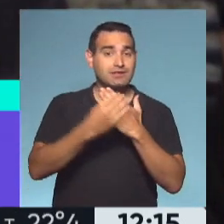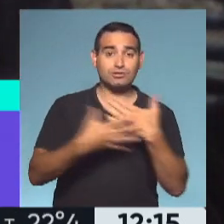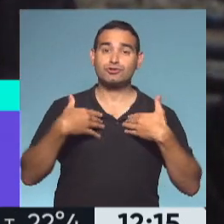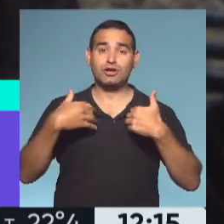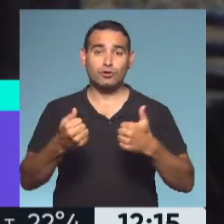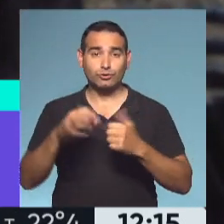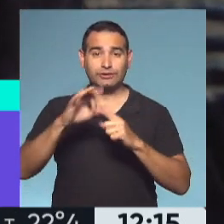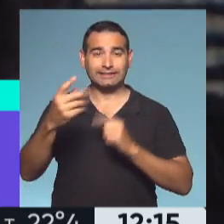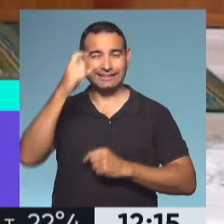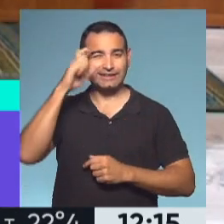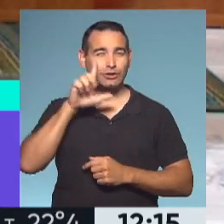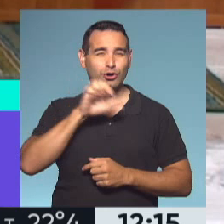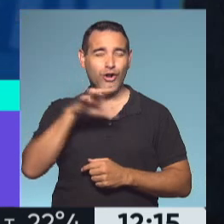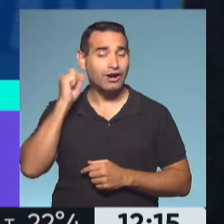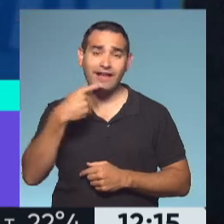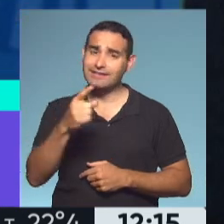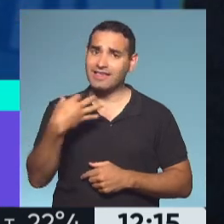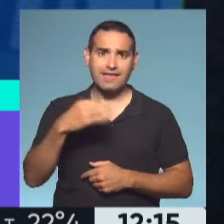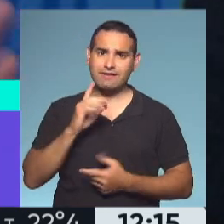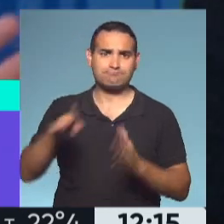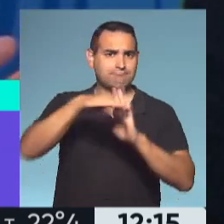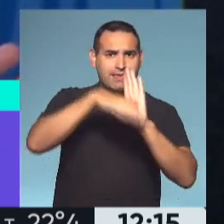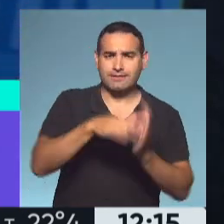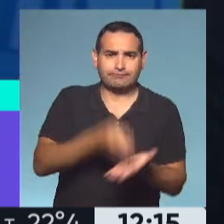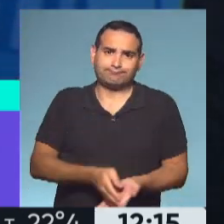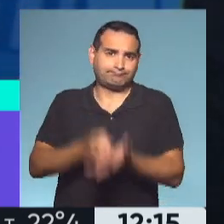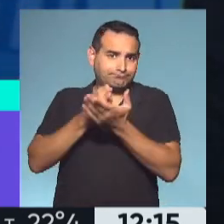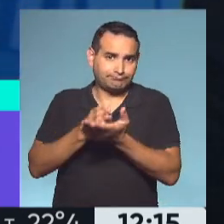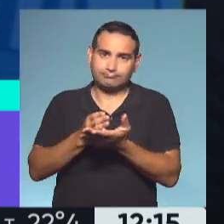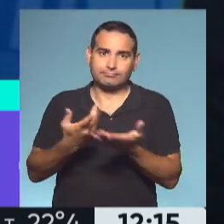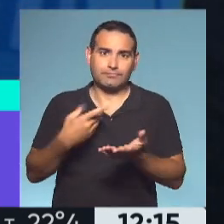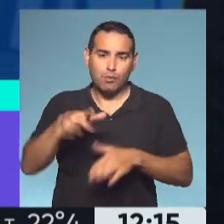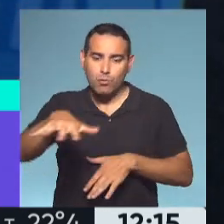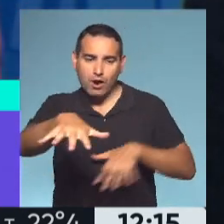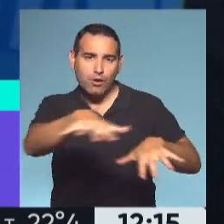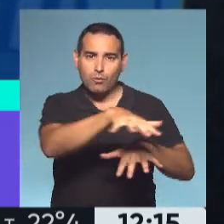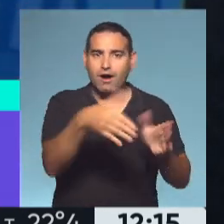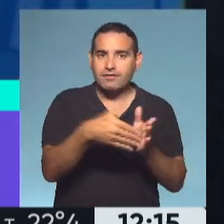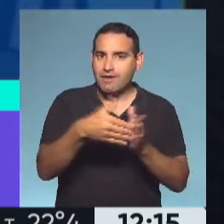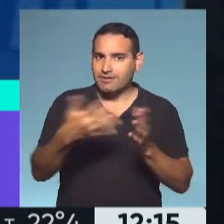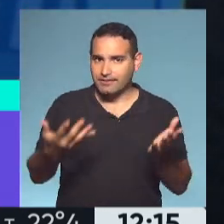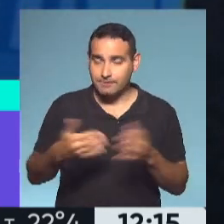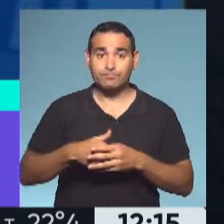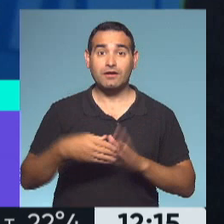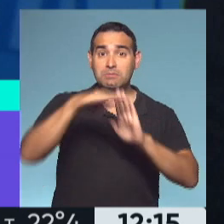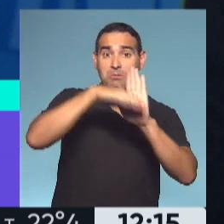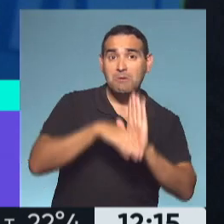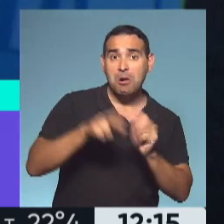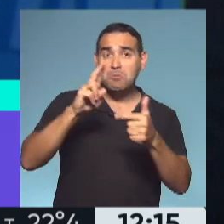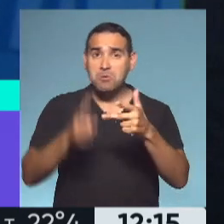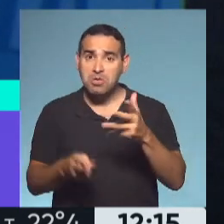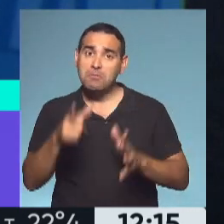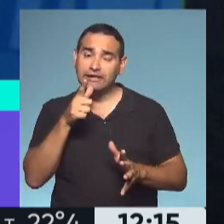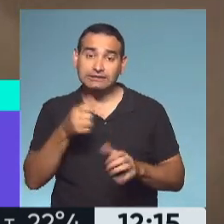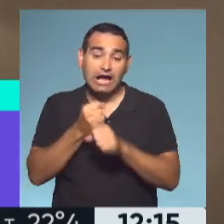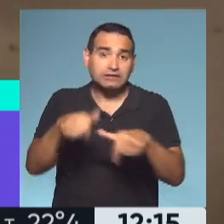Marcelo Queiroga, dijo que se deben tomar medidas más extremas de forma localizada. Las restricciones parecen una alternativa que